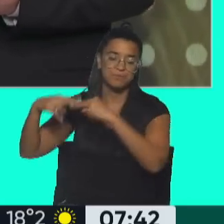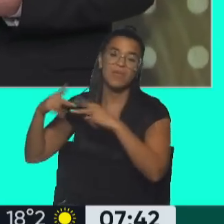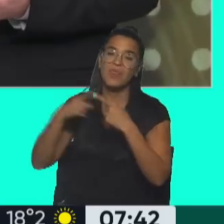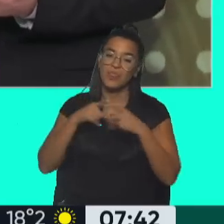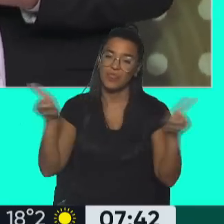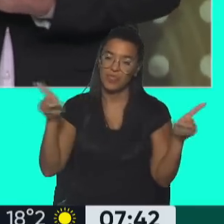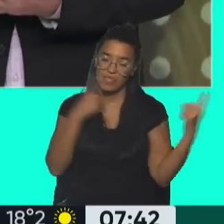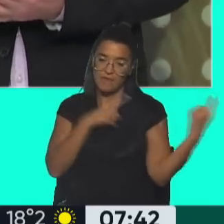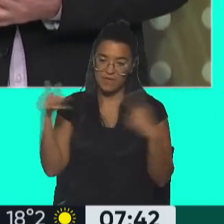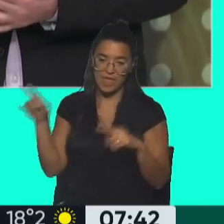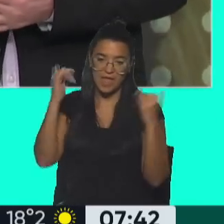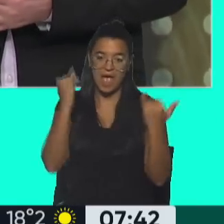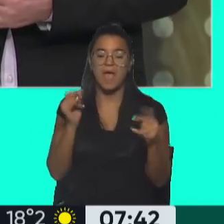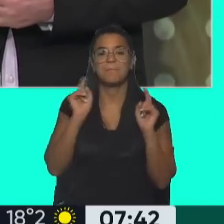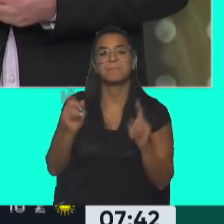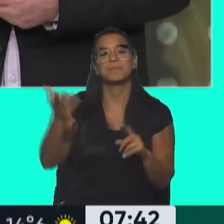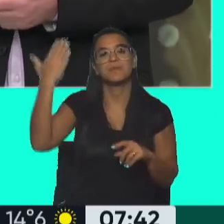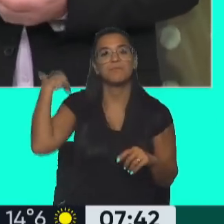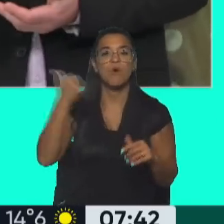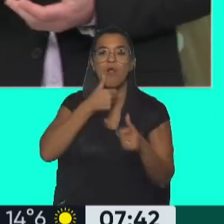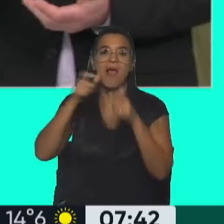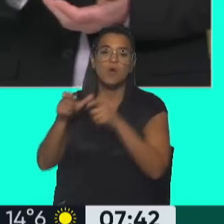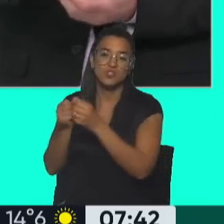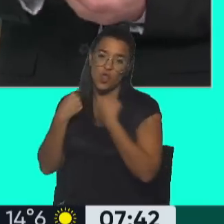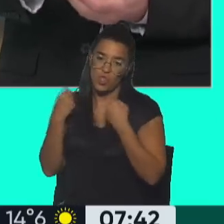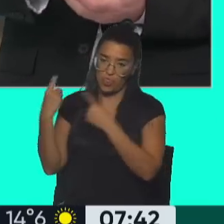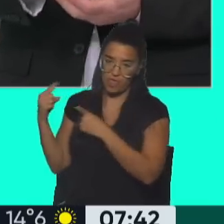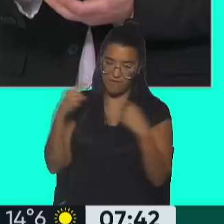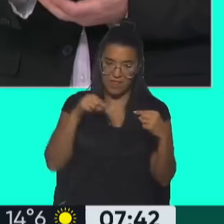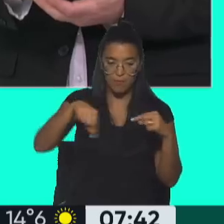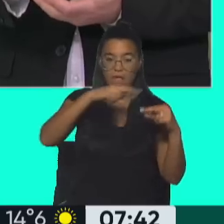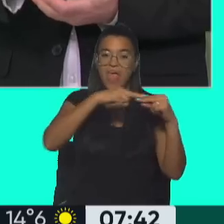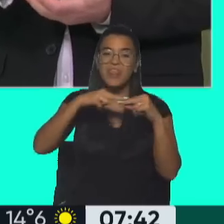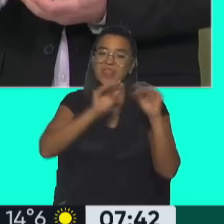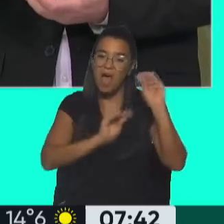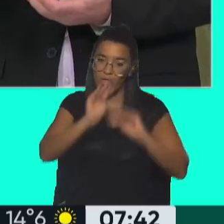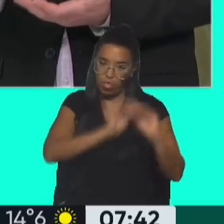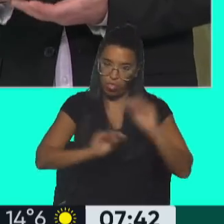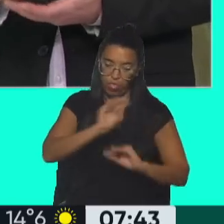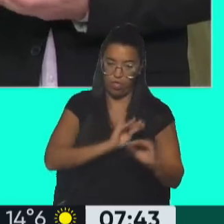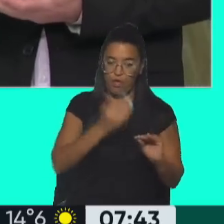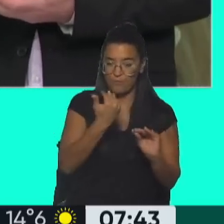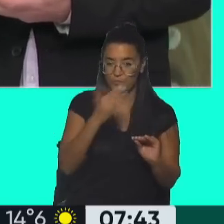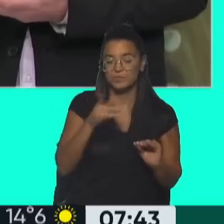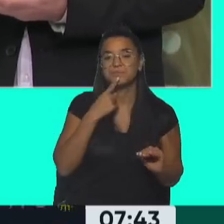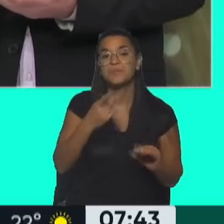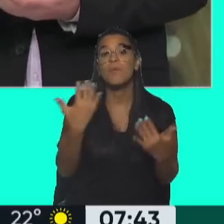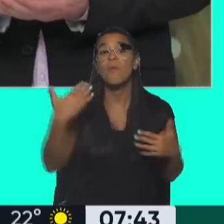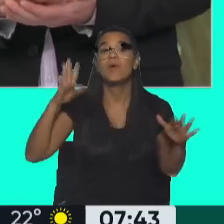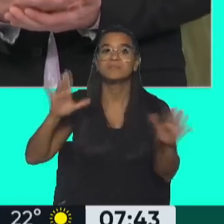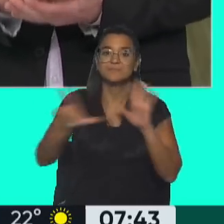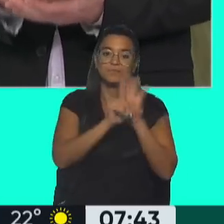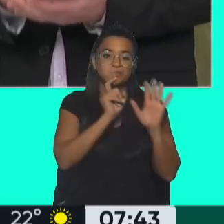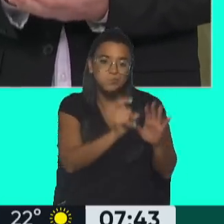diferencia importante de lo que había pasado con Lago Escondido. Pero también hablaban de situaciones potencialmente delictivas